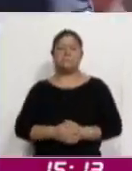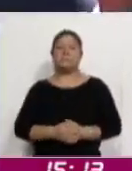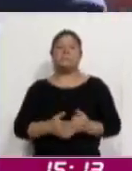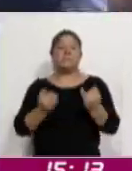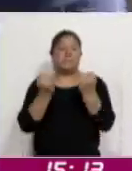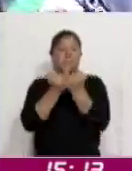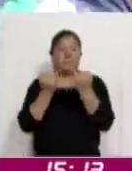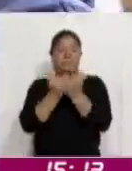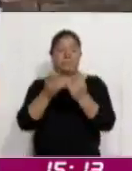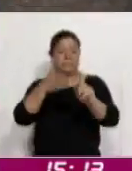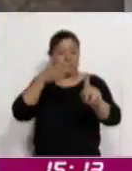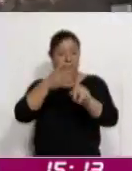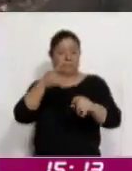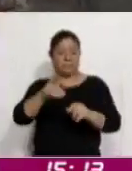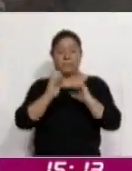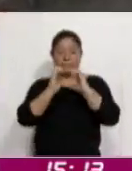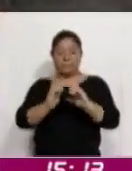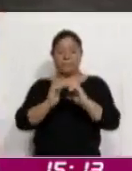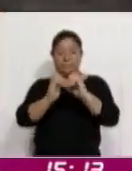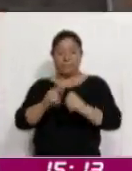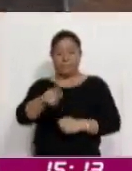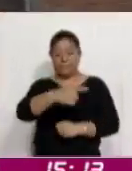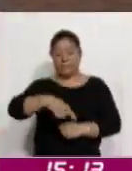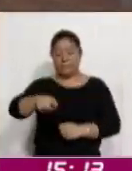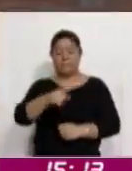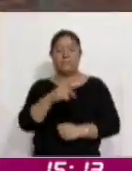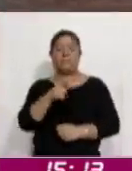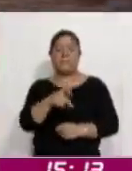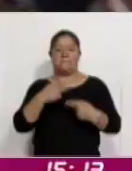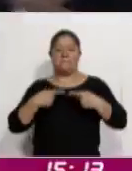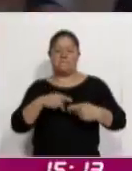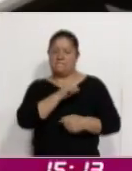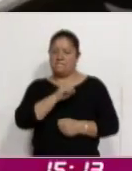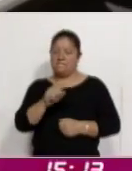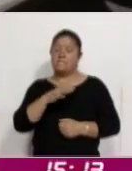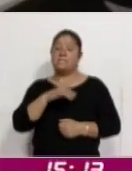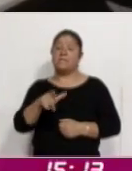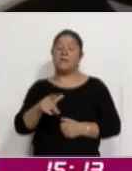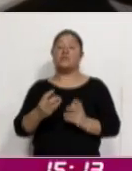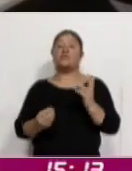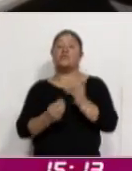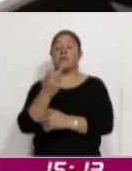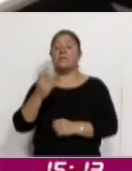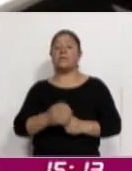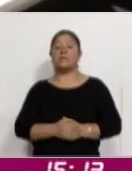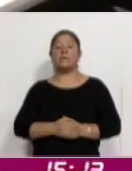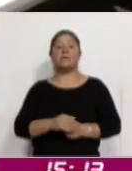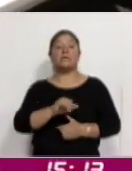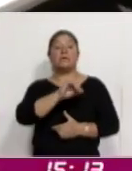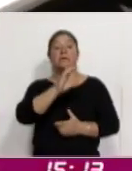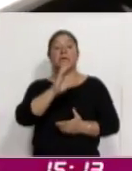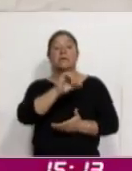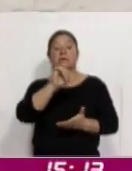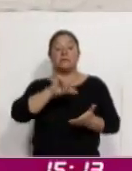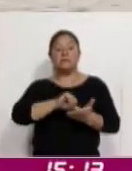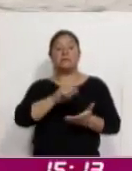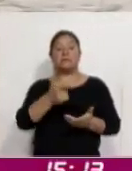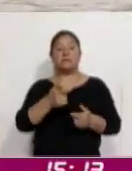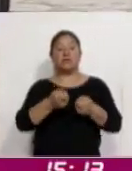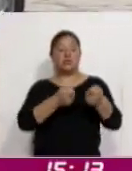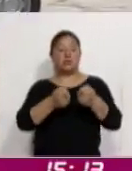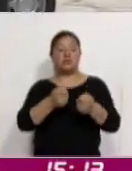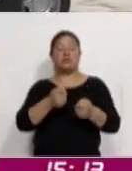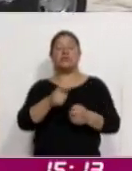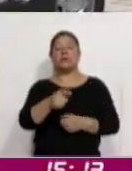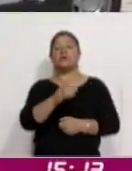Con el objetivo de prevenir y combatir la delincuencia, se pondrá en marcha un nuevo centro de control y comando con 20 cámaras